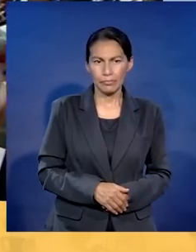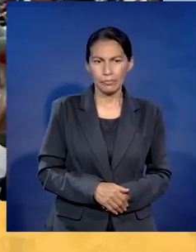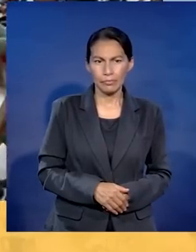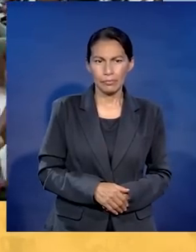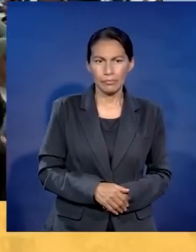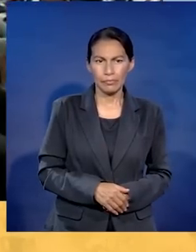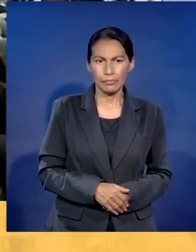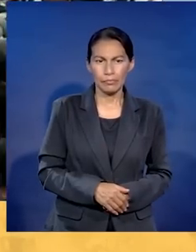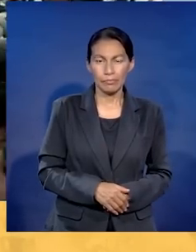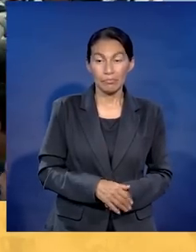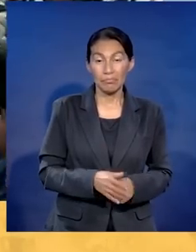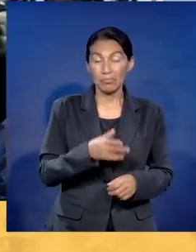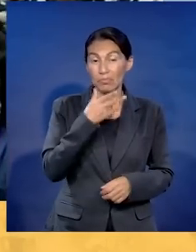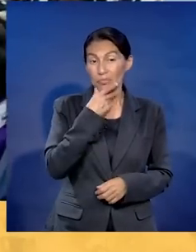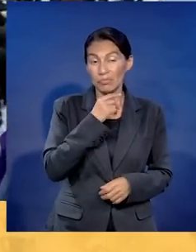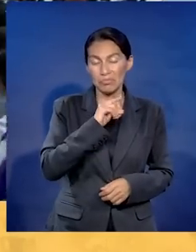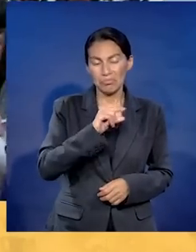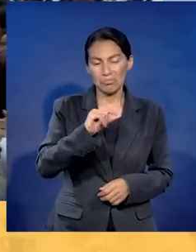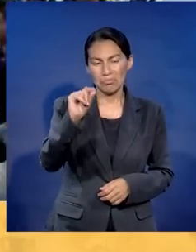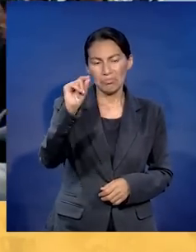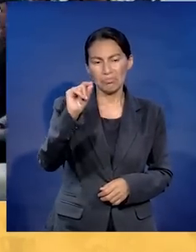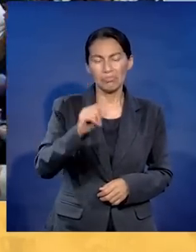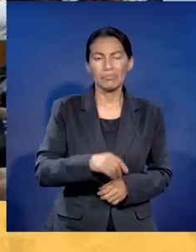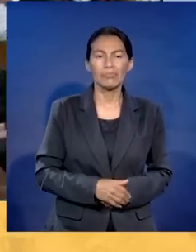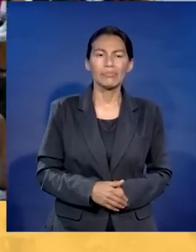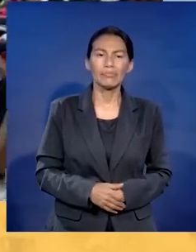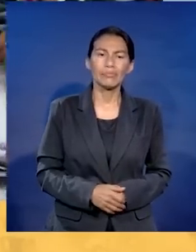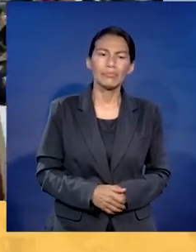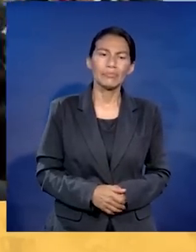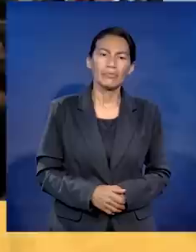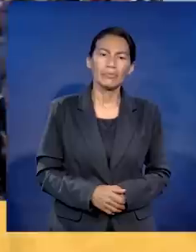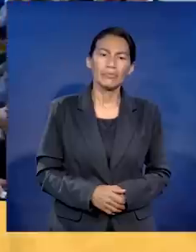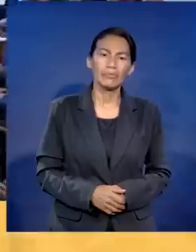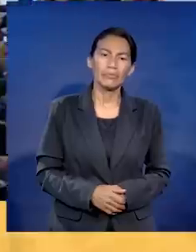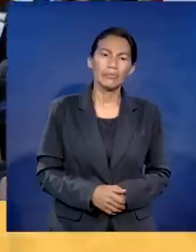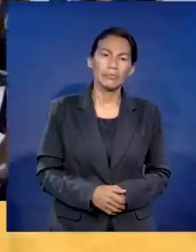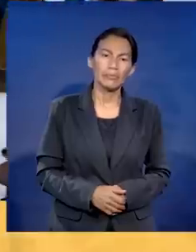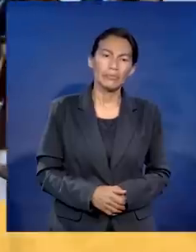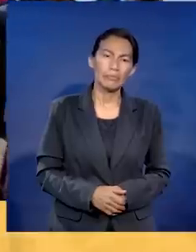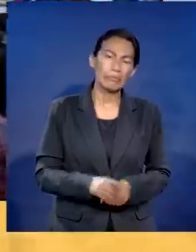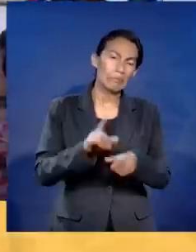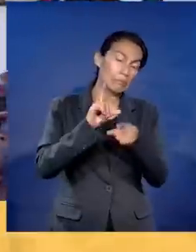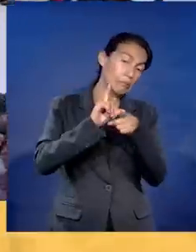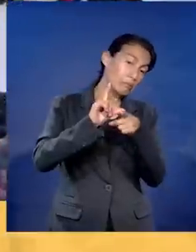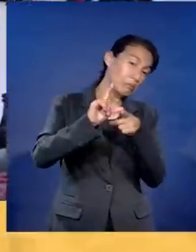Pero de todos modos, gracias por el intento. Y se fue.